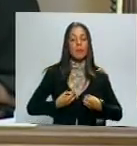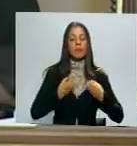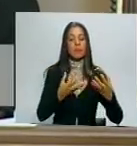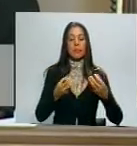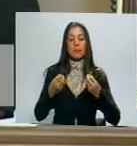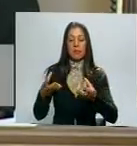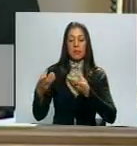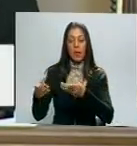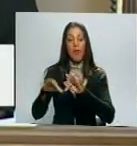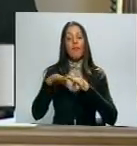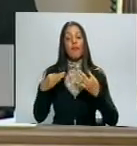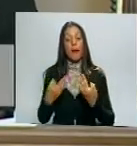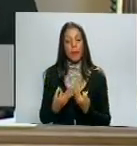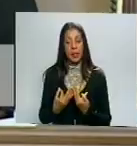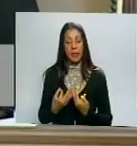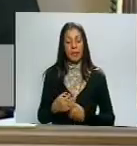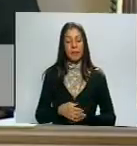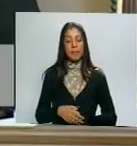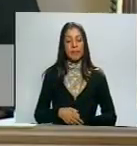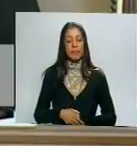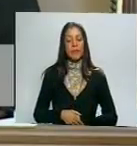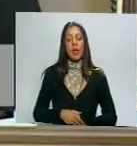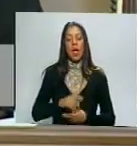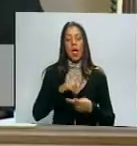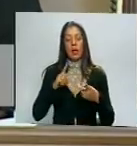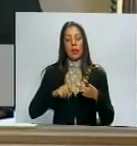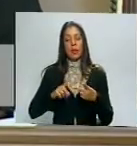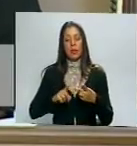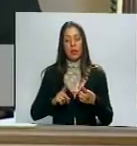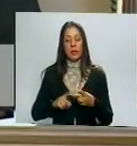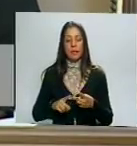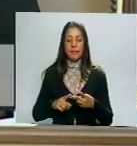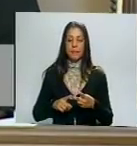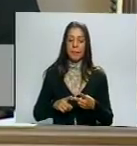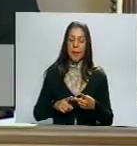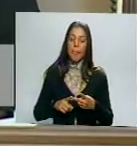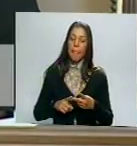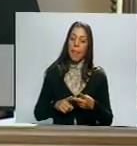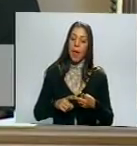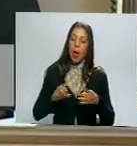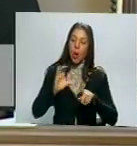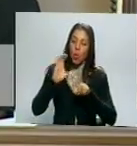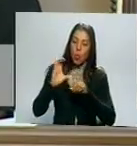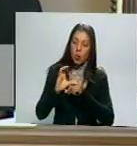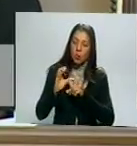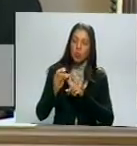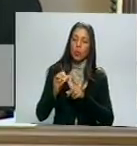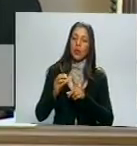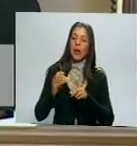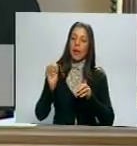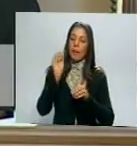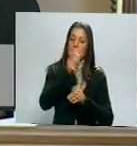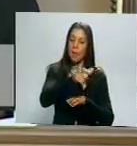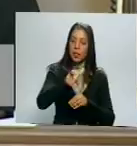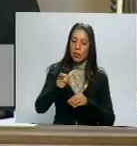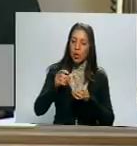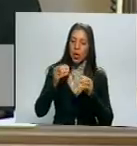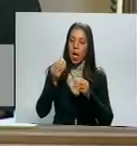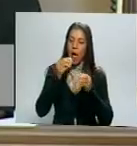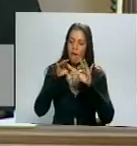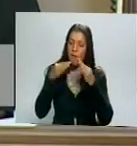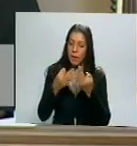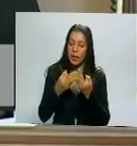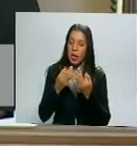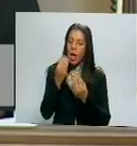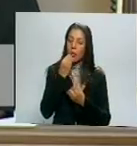entre las familias que lo conforman. 2. Promover una cultura alimentaria y patrones de consumo familiar